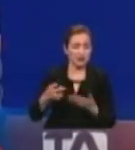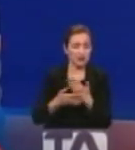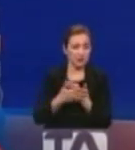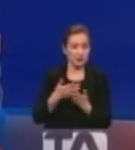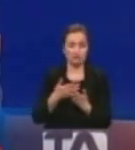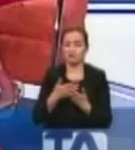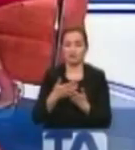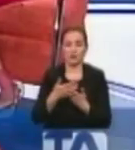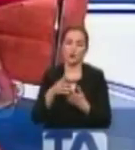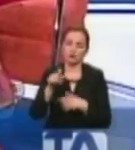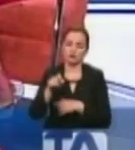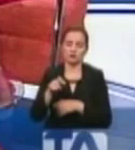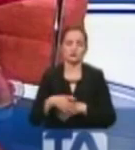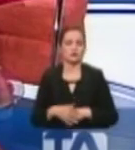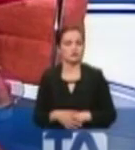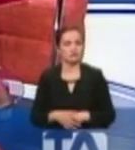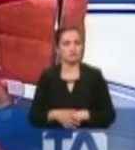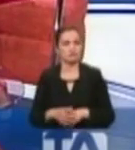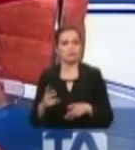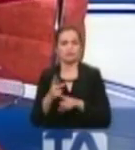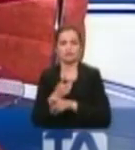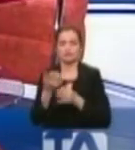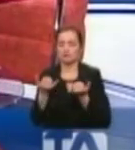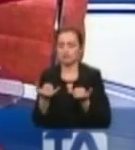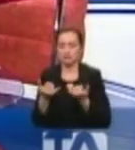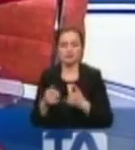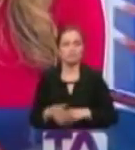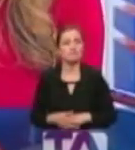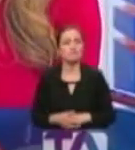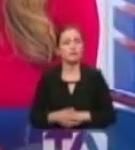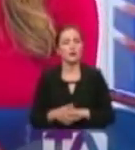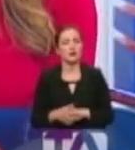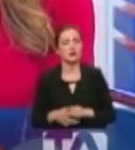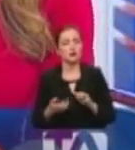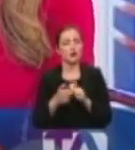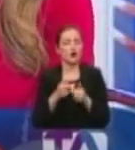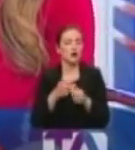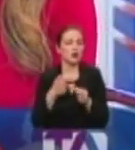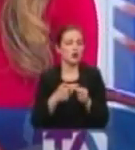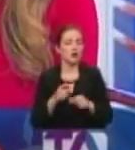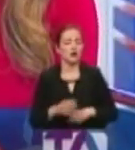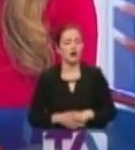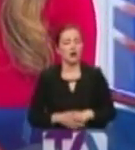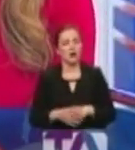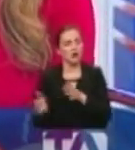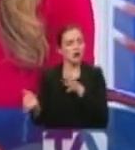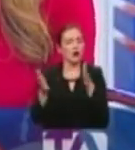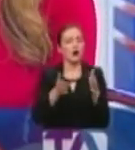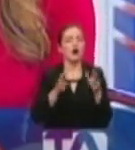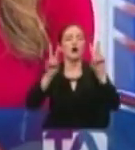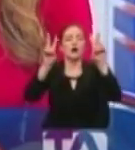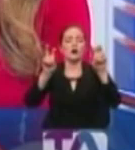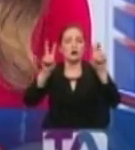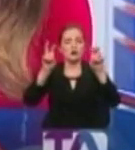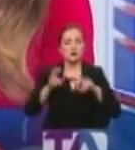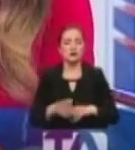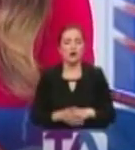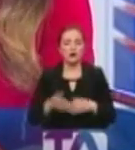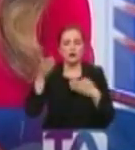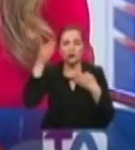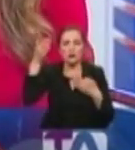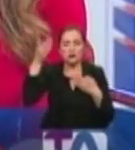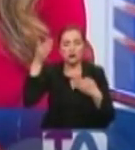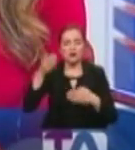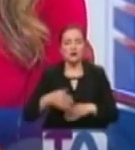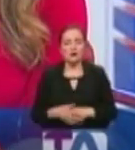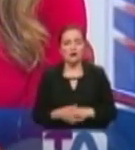absolutamente necesario. Y no es fácil y peor en este momento en el que se encuentra pues la capital. Otro tema, en cuanto ya al tema político,